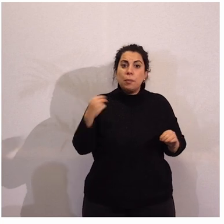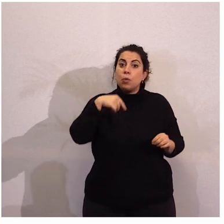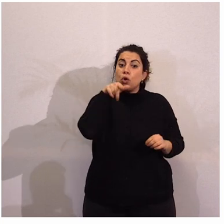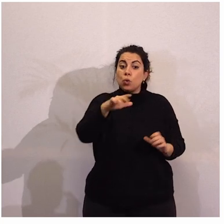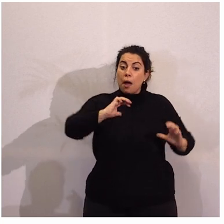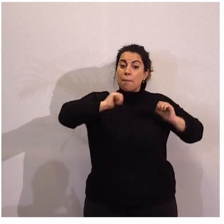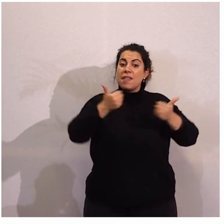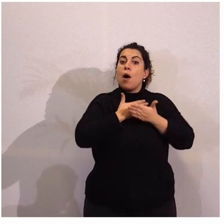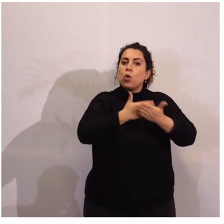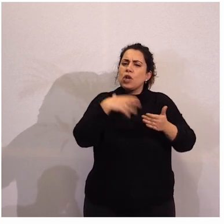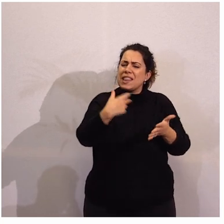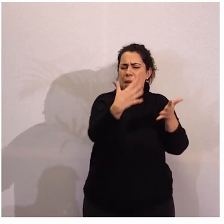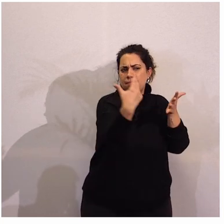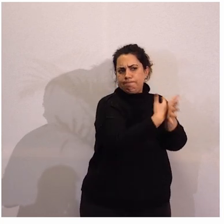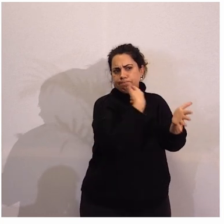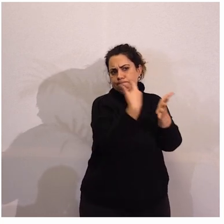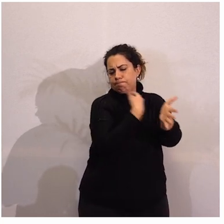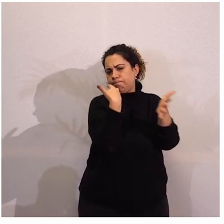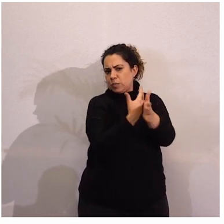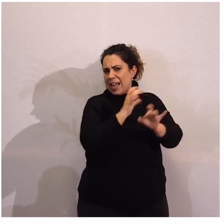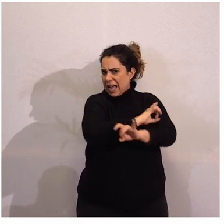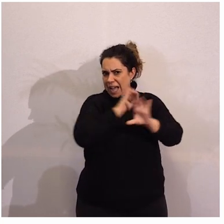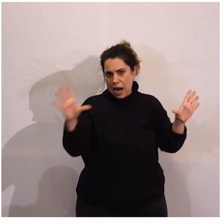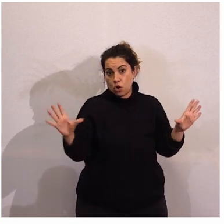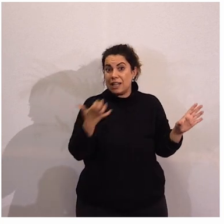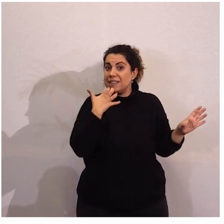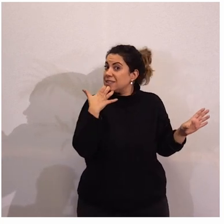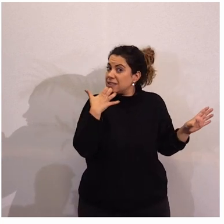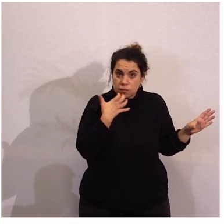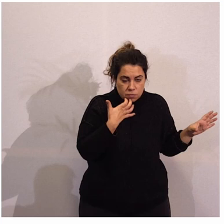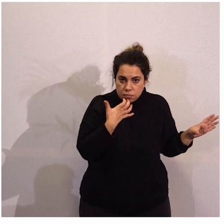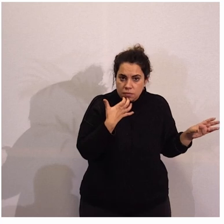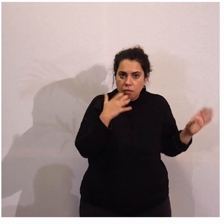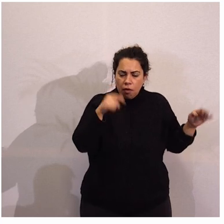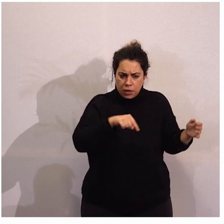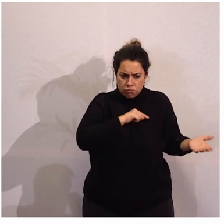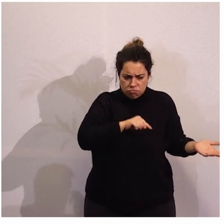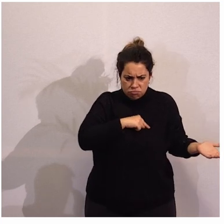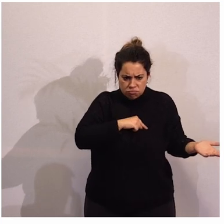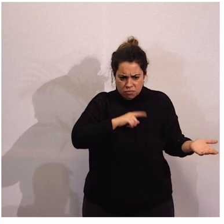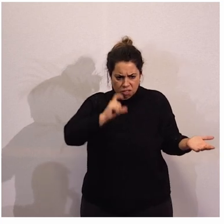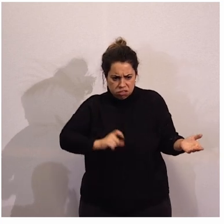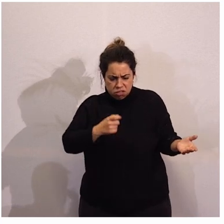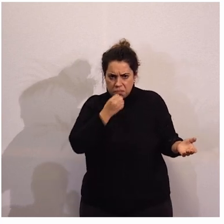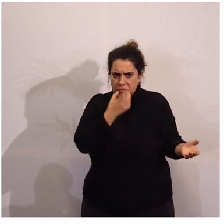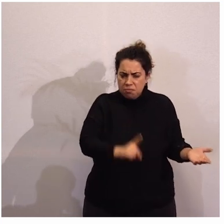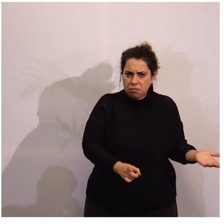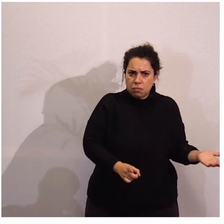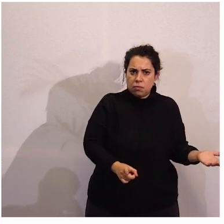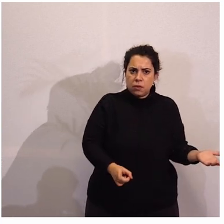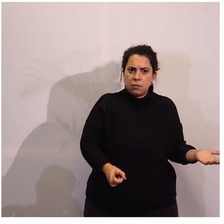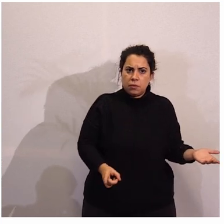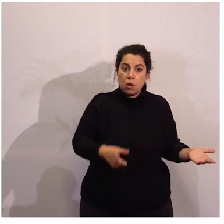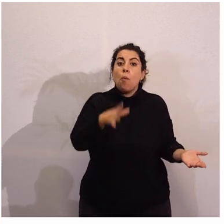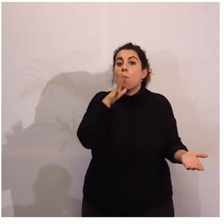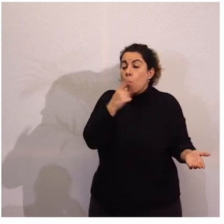empiezas, te lo tienen que explicar muy claro. Porque si no, te sientes mal. Porque si no, cuando pasa un